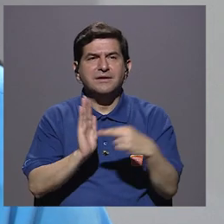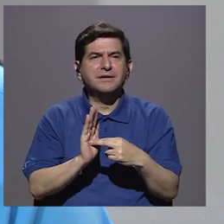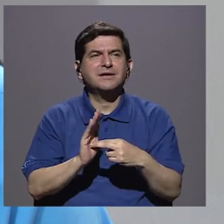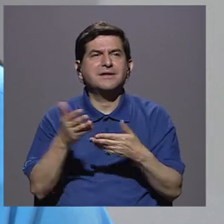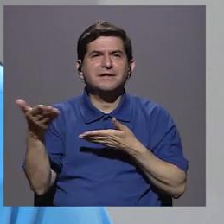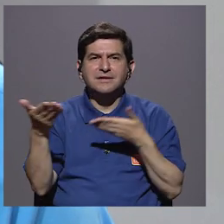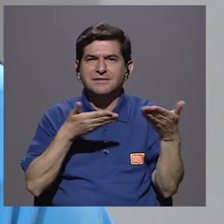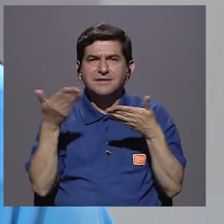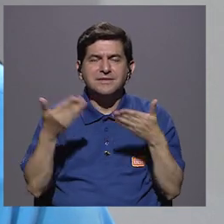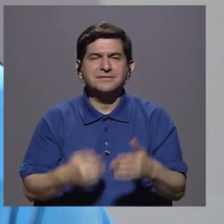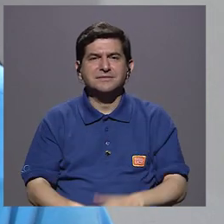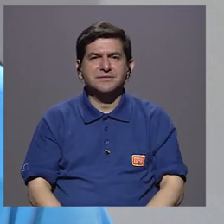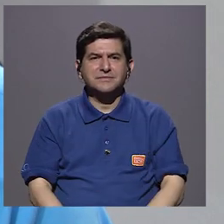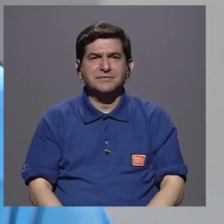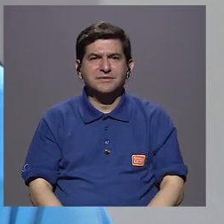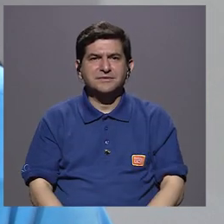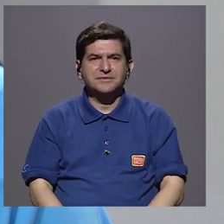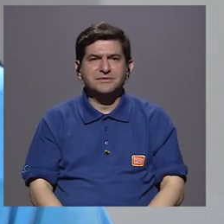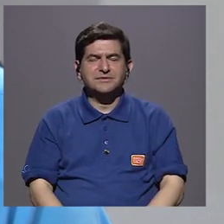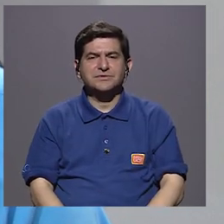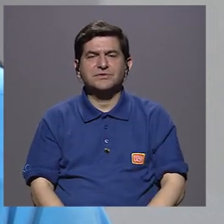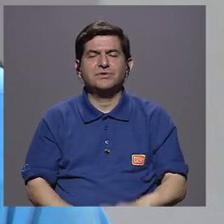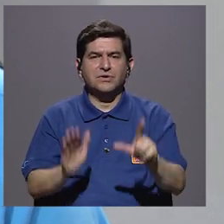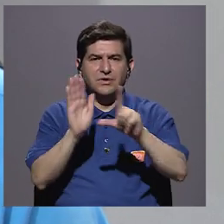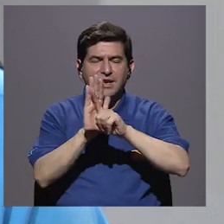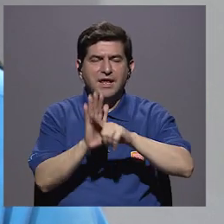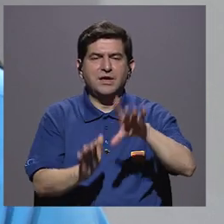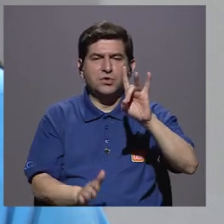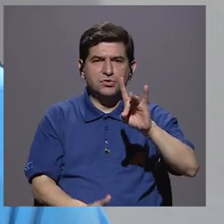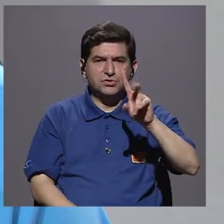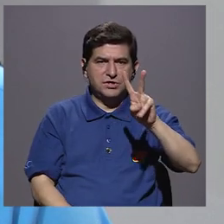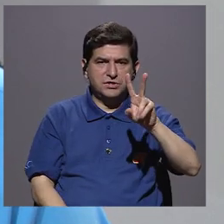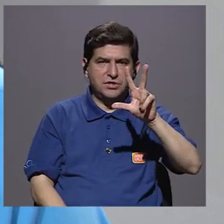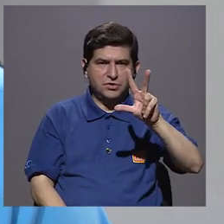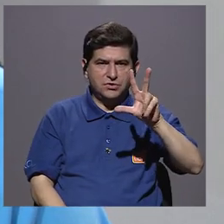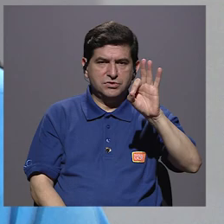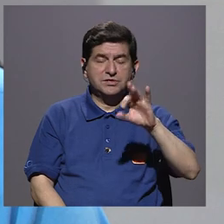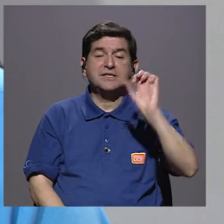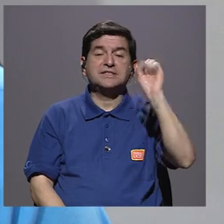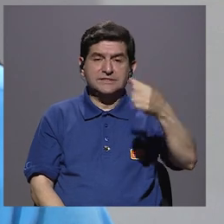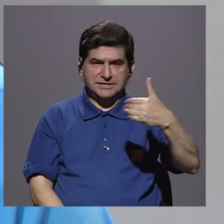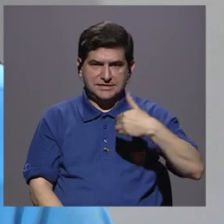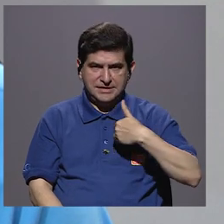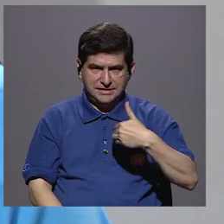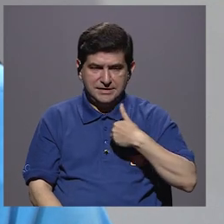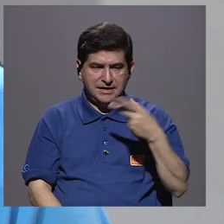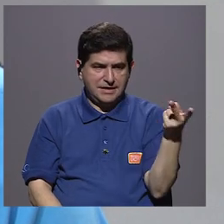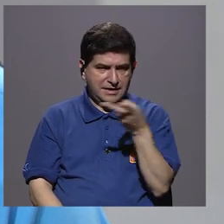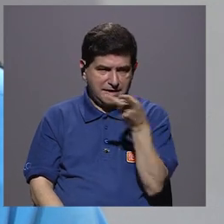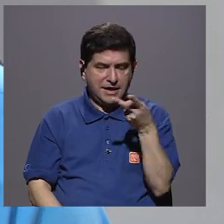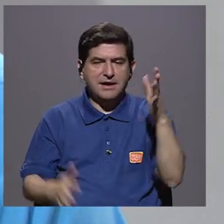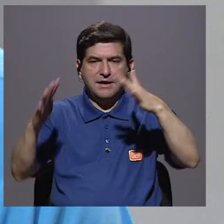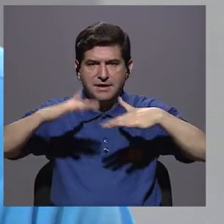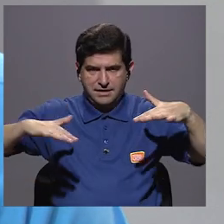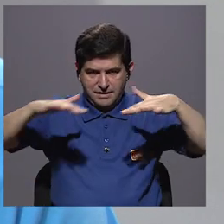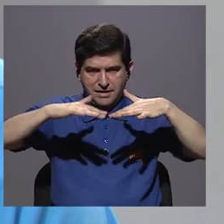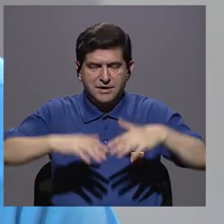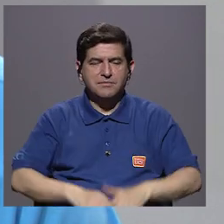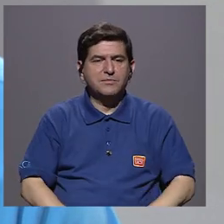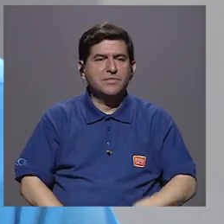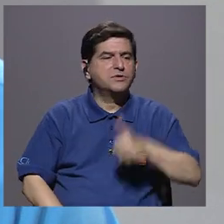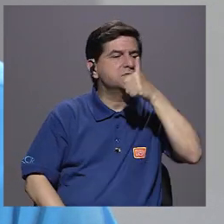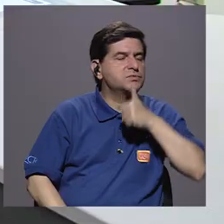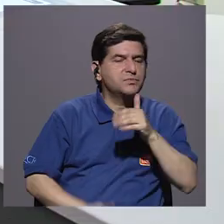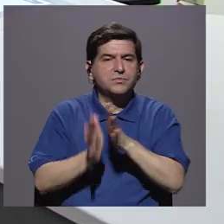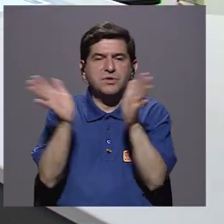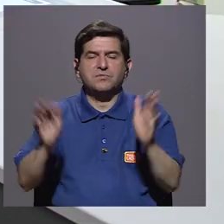del servicio de servicios del reglamento de la ley 8239 sí le corresponde a ambas esferas, lo privado y lo público.